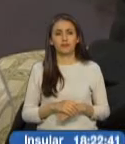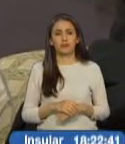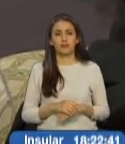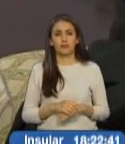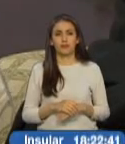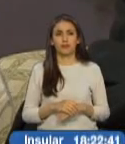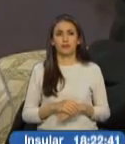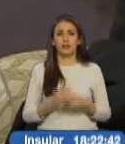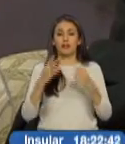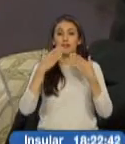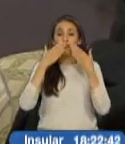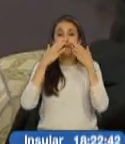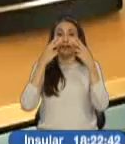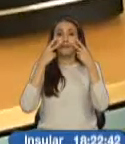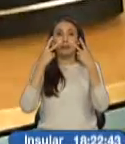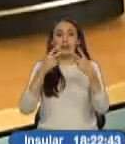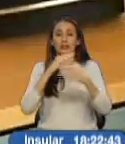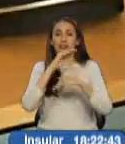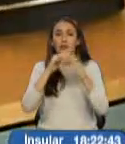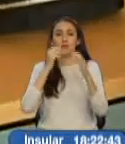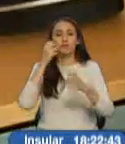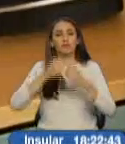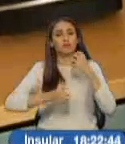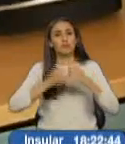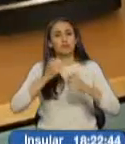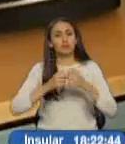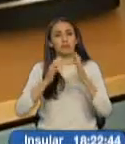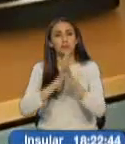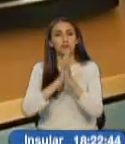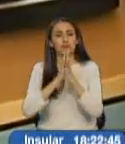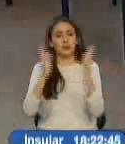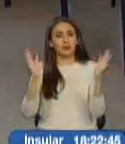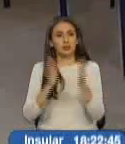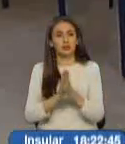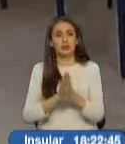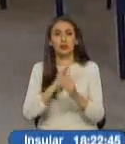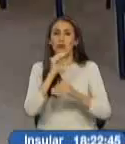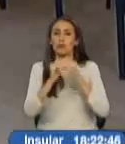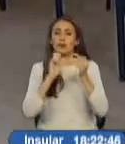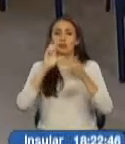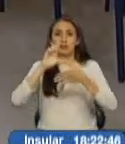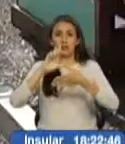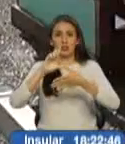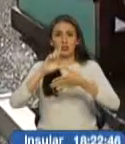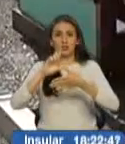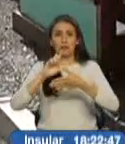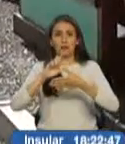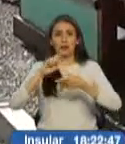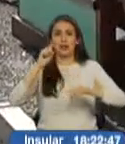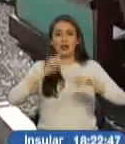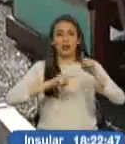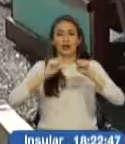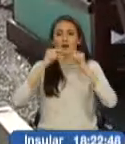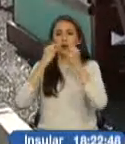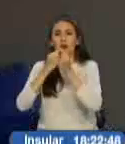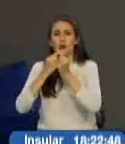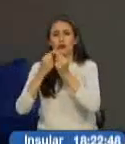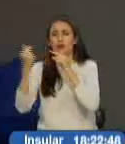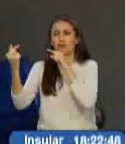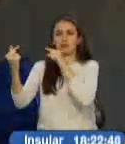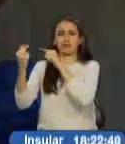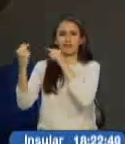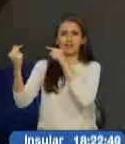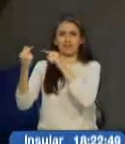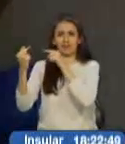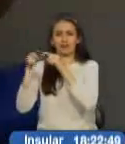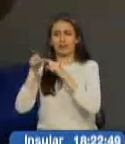esas adversidades. En relación a los procesos de Latinoamérica, Miguel Díaz ve con preocupación cómo las fuerzas de la derecha latinoamericana tratan